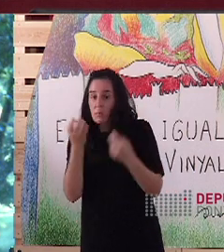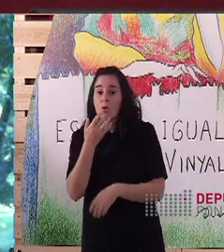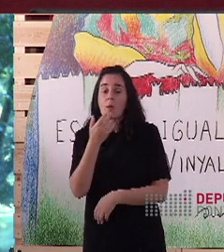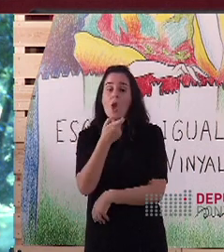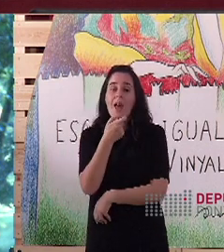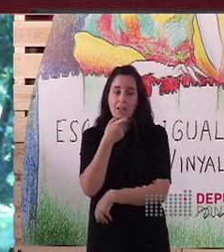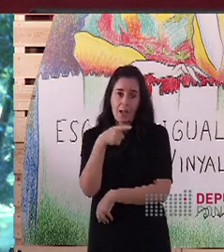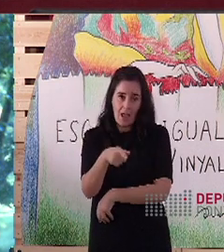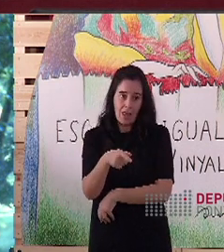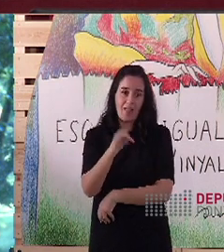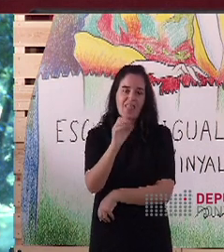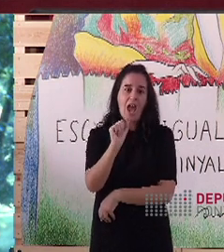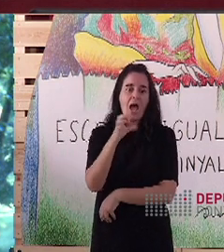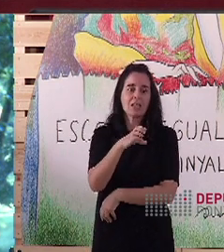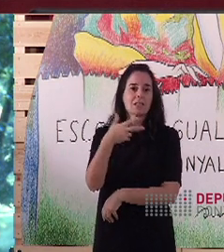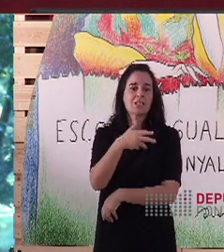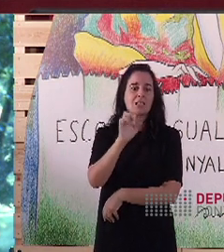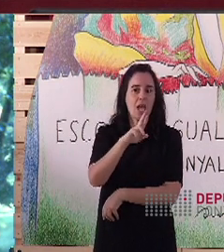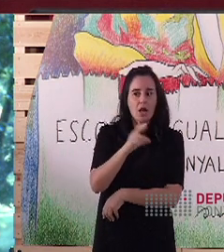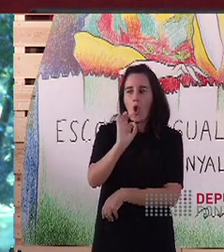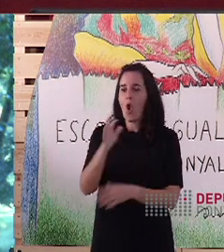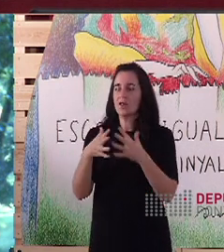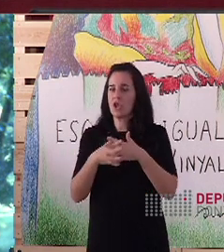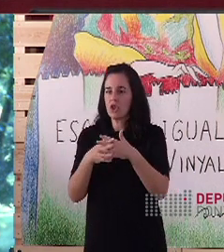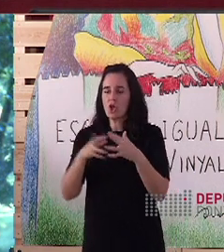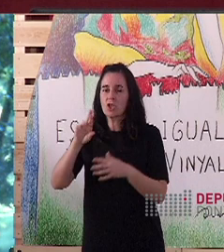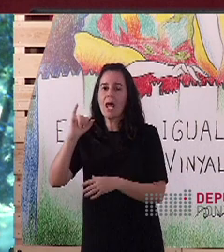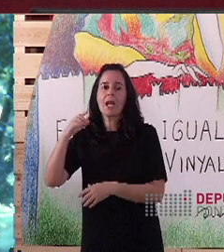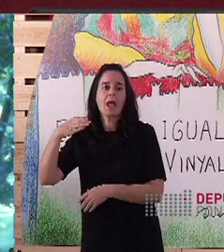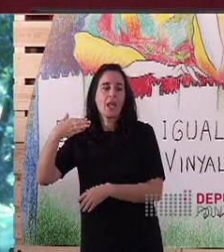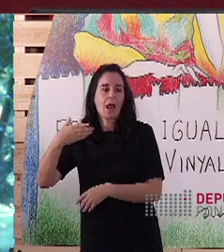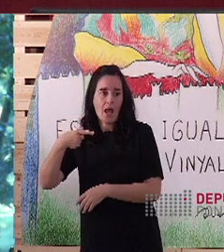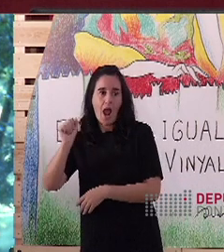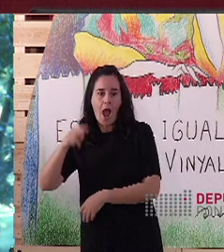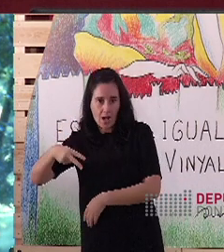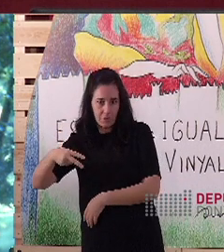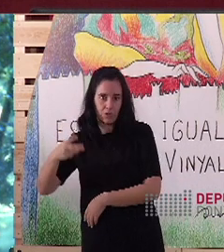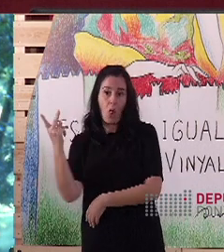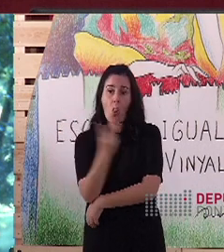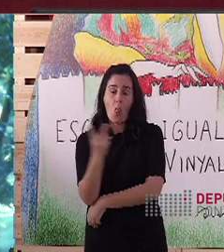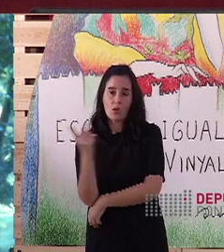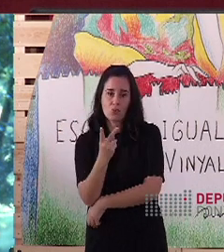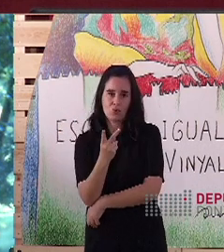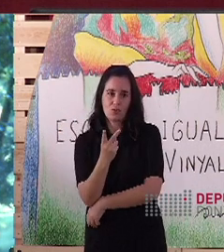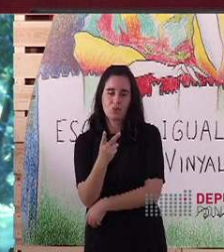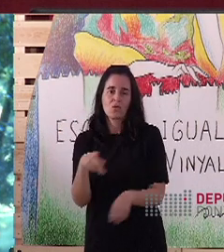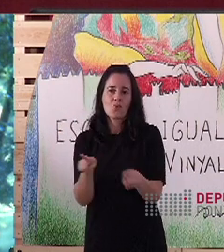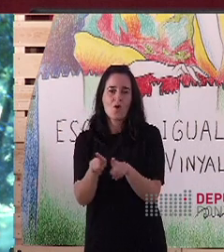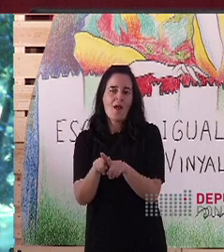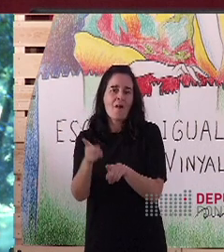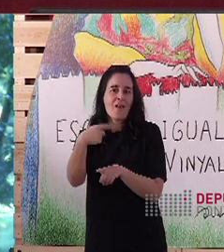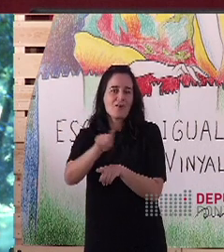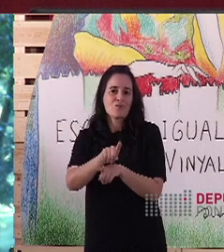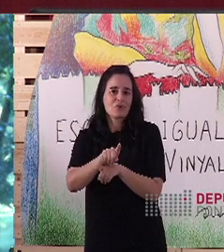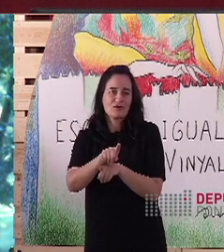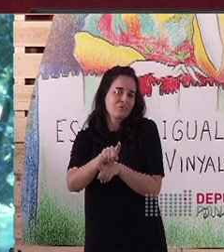con Margaret Thatcher, en Estados Unidos con Ronald Reagan, y los dos son la perfecta metáfora de cómo